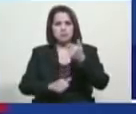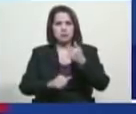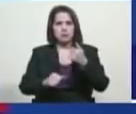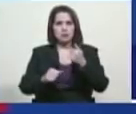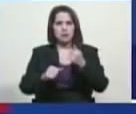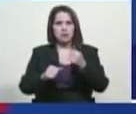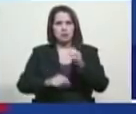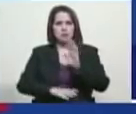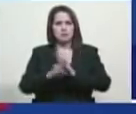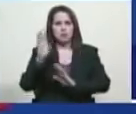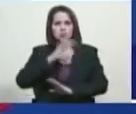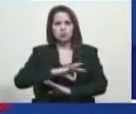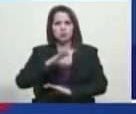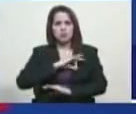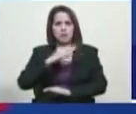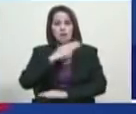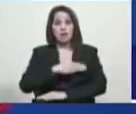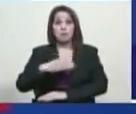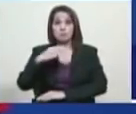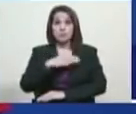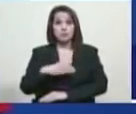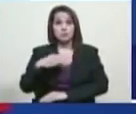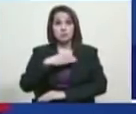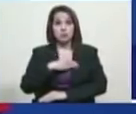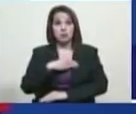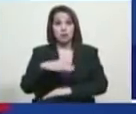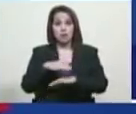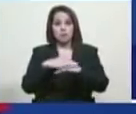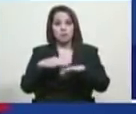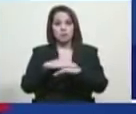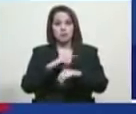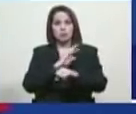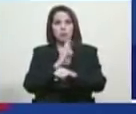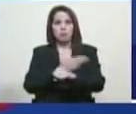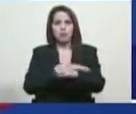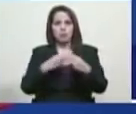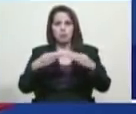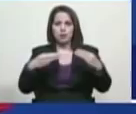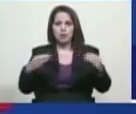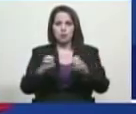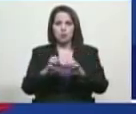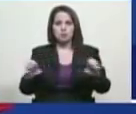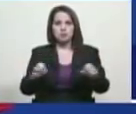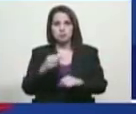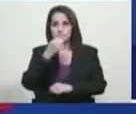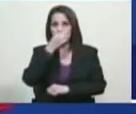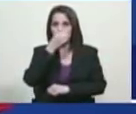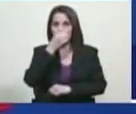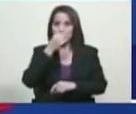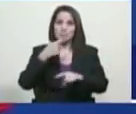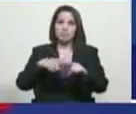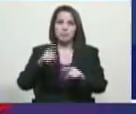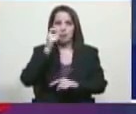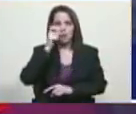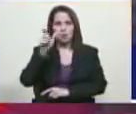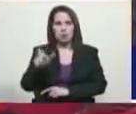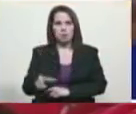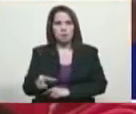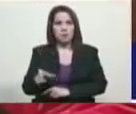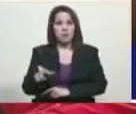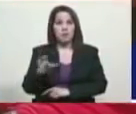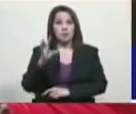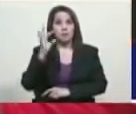Revolución de las Misiones del Ministerio Popular para la Educación. Delis Álvarez, presidenta de la